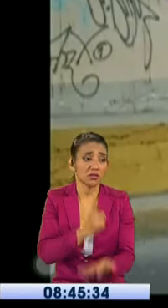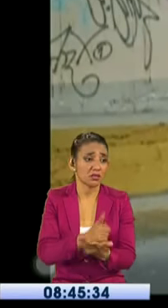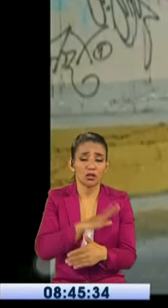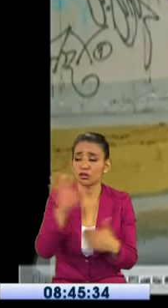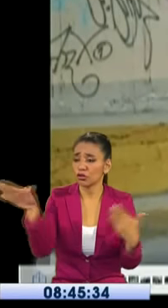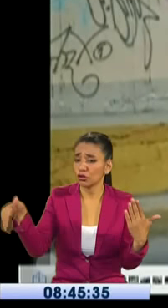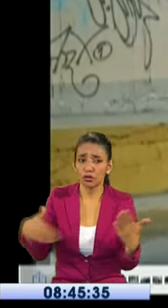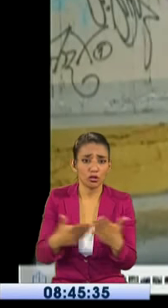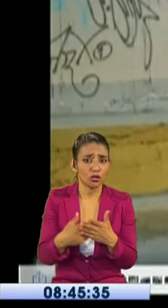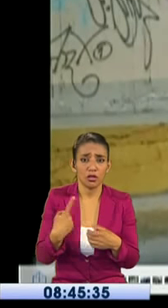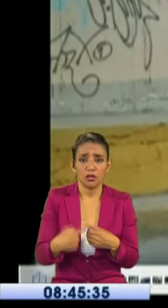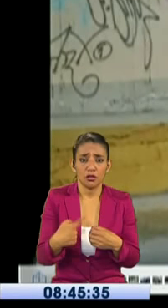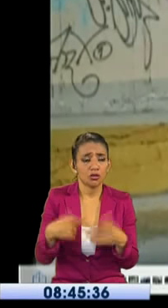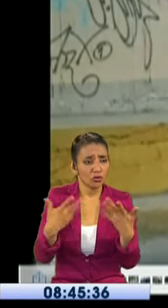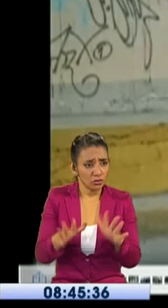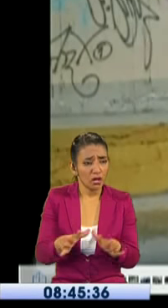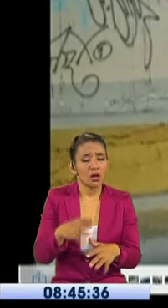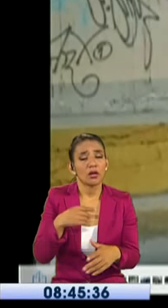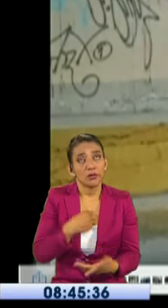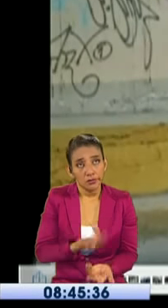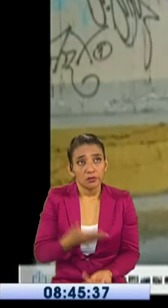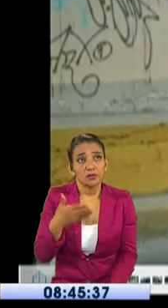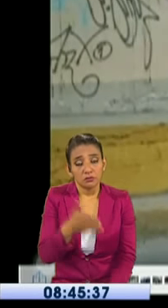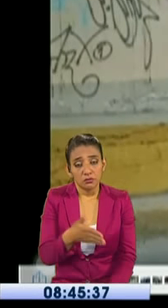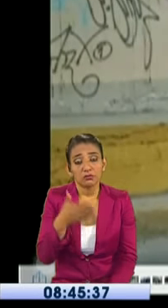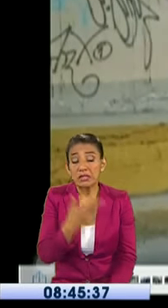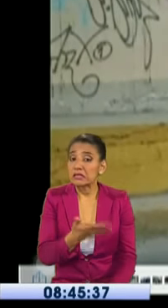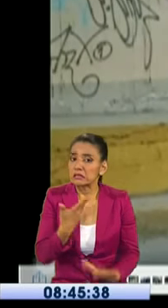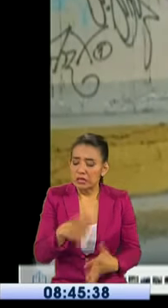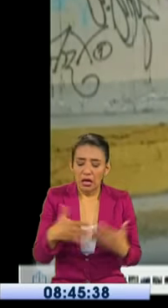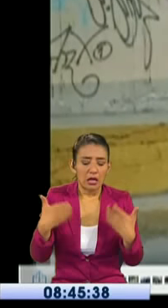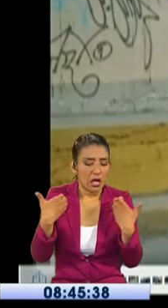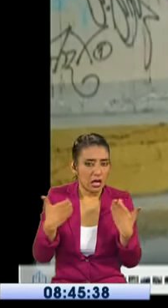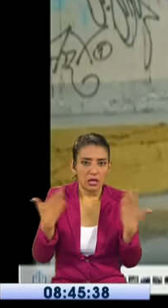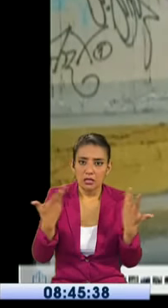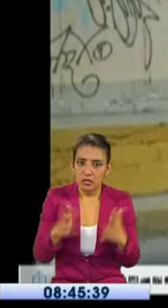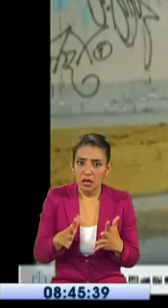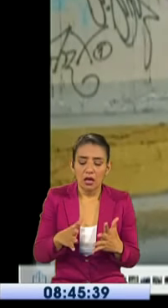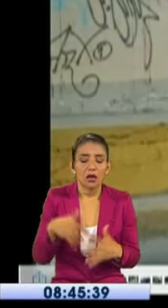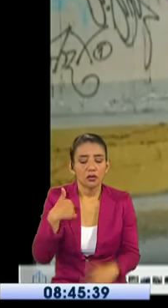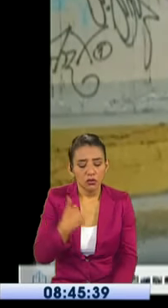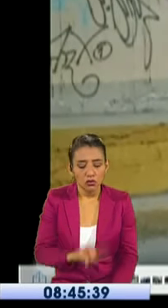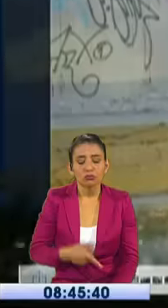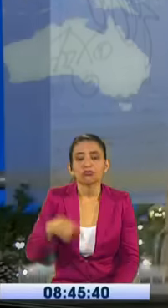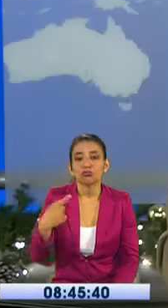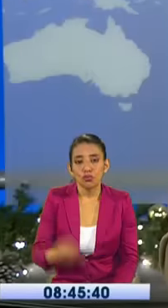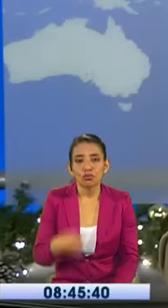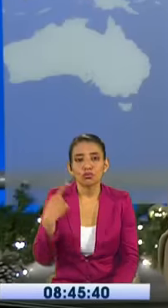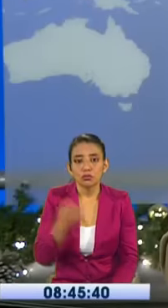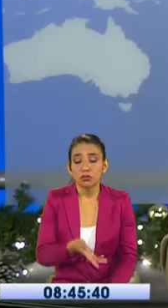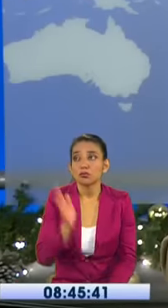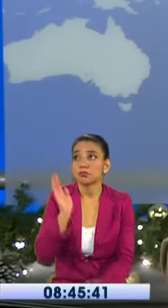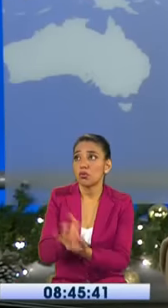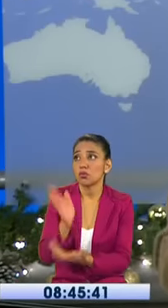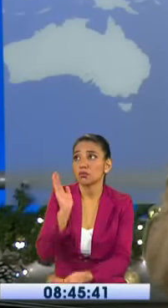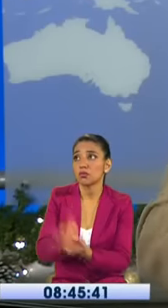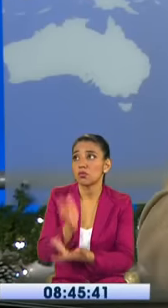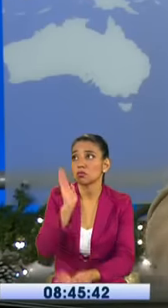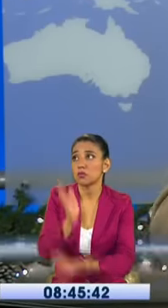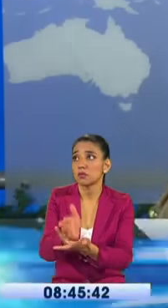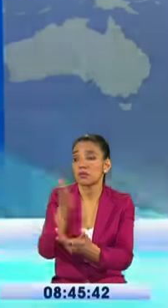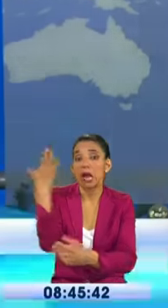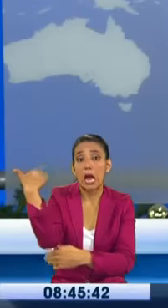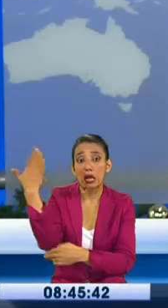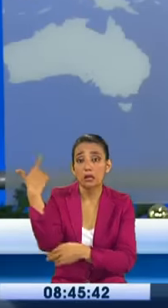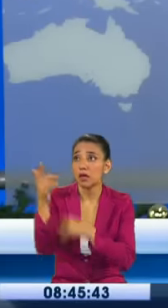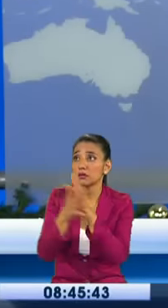toda la ciudad. Y hemos hablado, hemos dicho hasta la saciedad al alcalde, ya pedirle directamente al